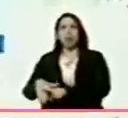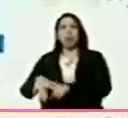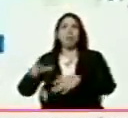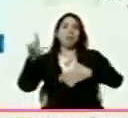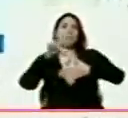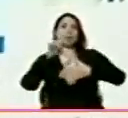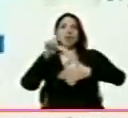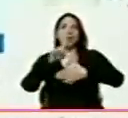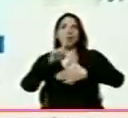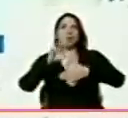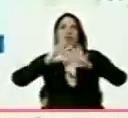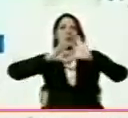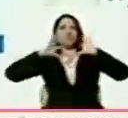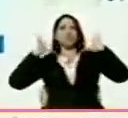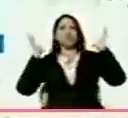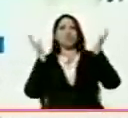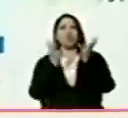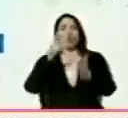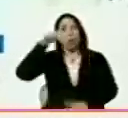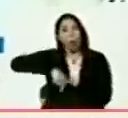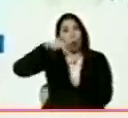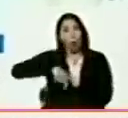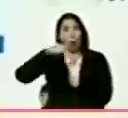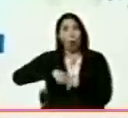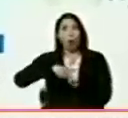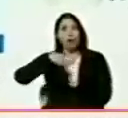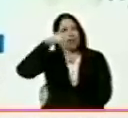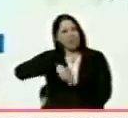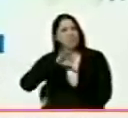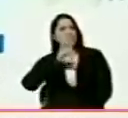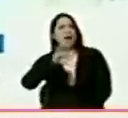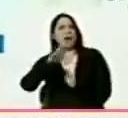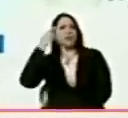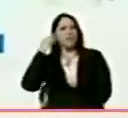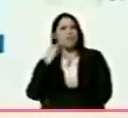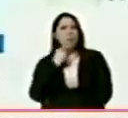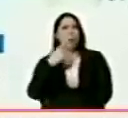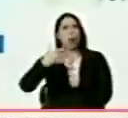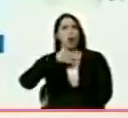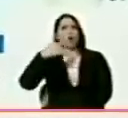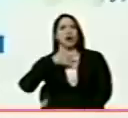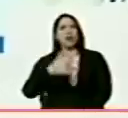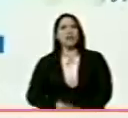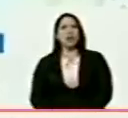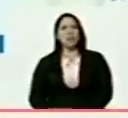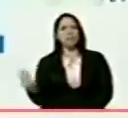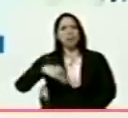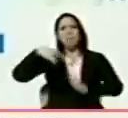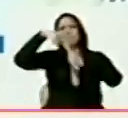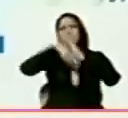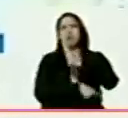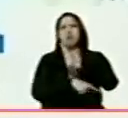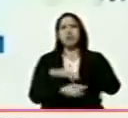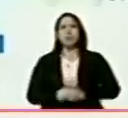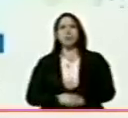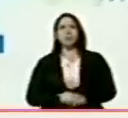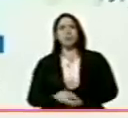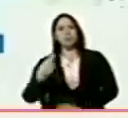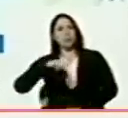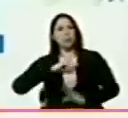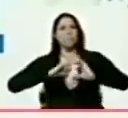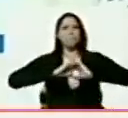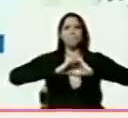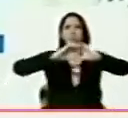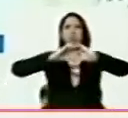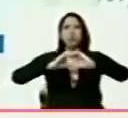Latina y el mundo. Hoy, desde la patria de Bolívar, desde lo más profundo de nuestros